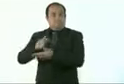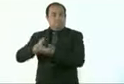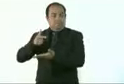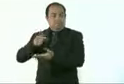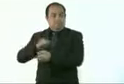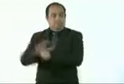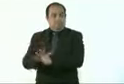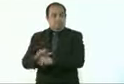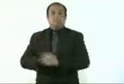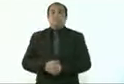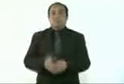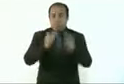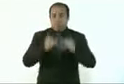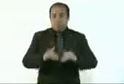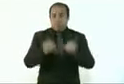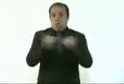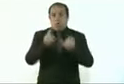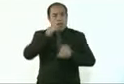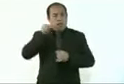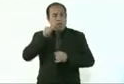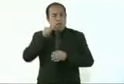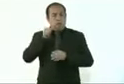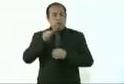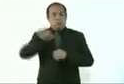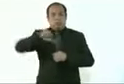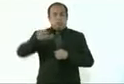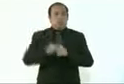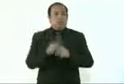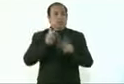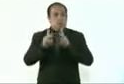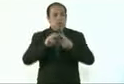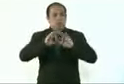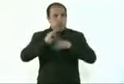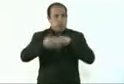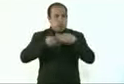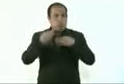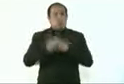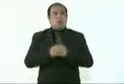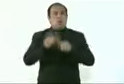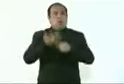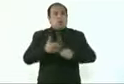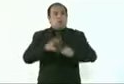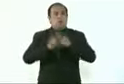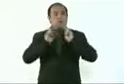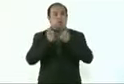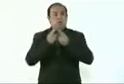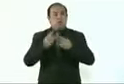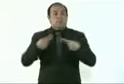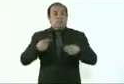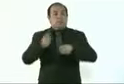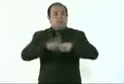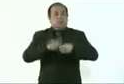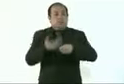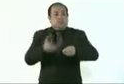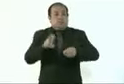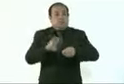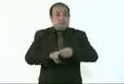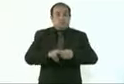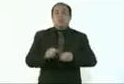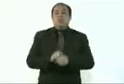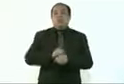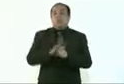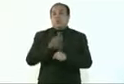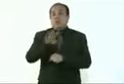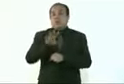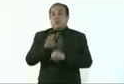De igual manera, y algo que platicábamos el día de hoy en la reunión con todos los hospitales, es que las personas que están ingresando por COVID-19 o sospecha del mismo